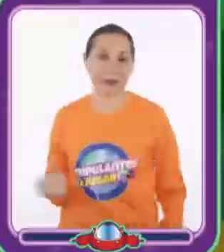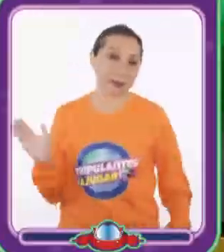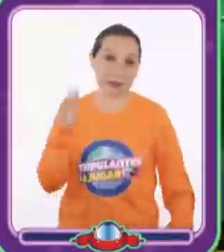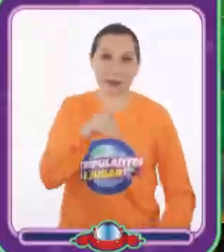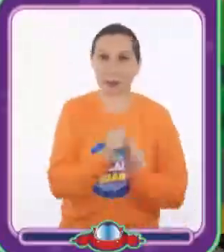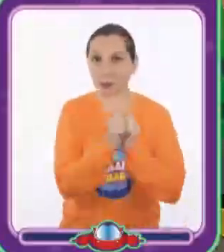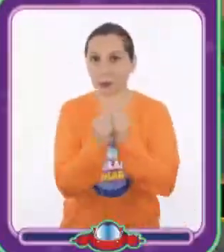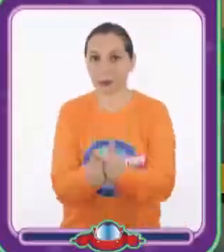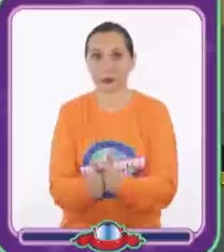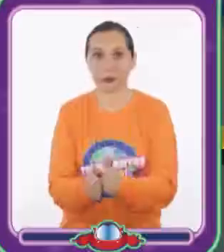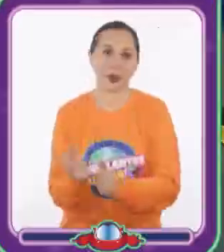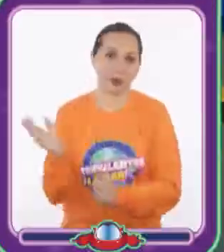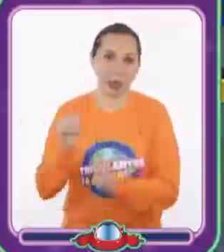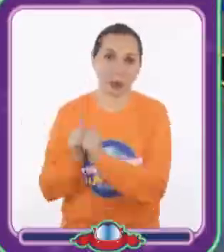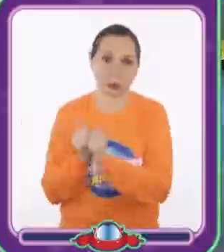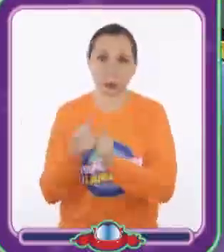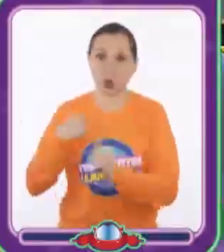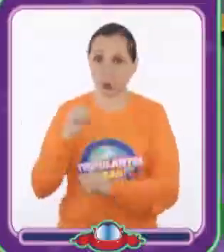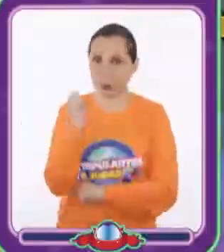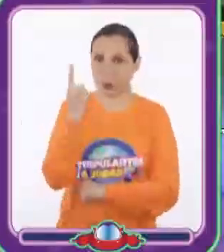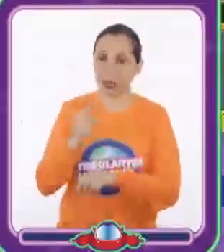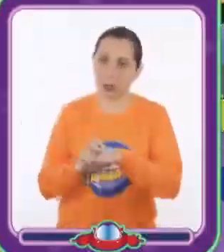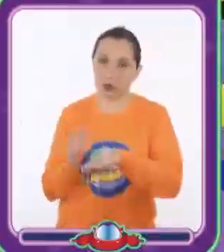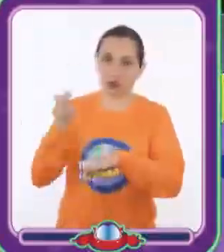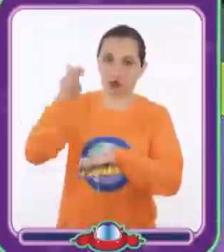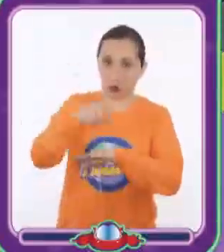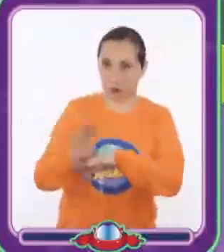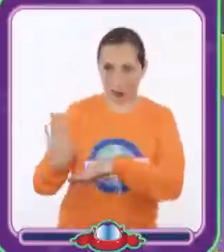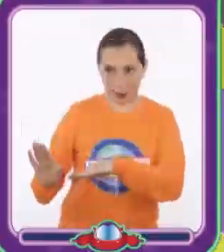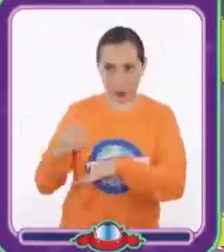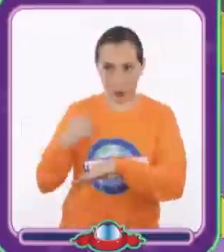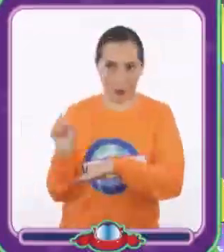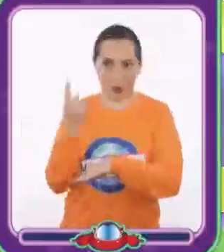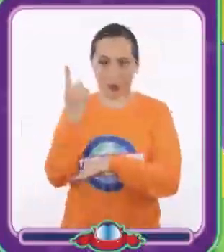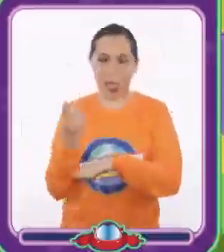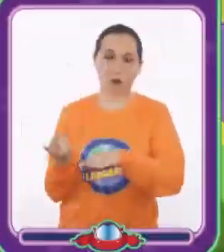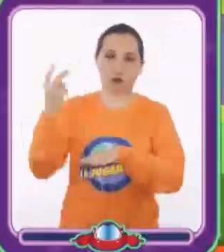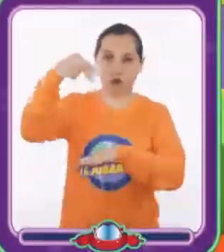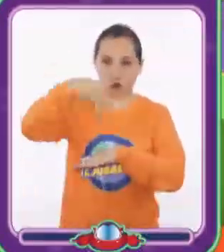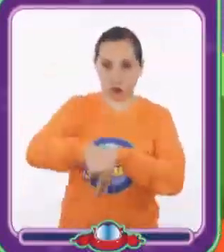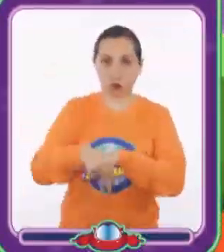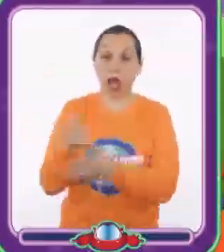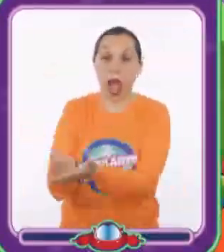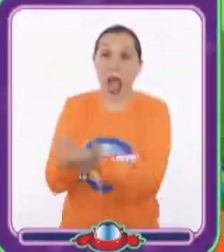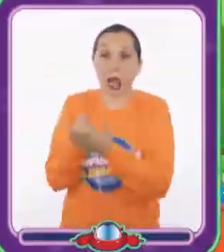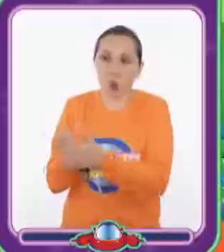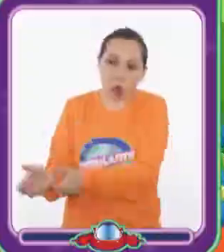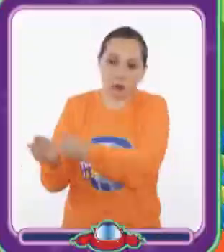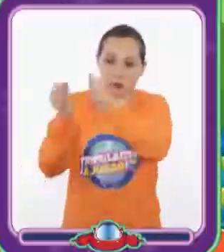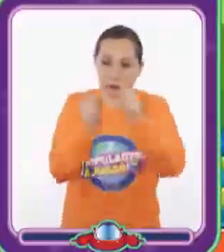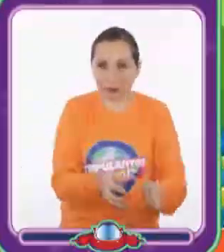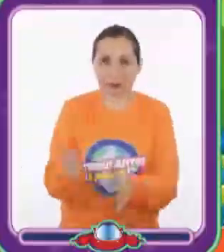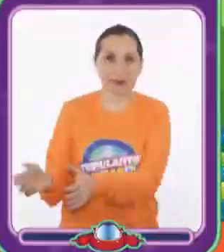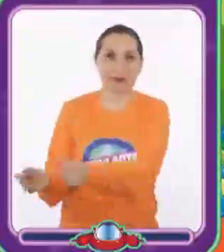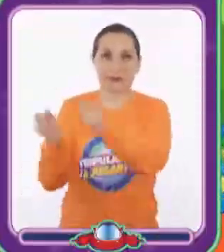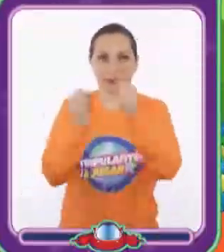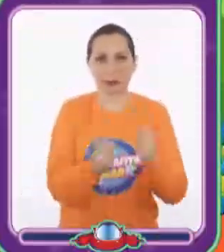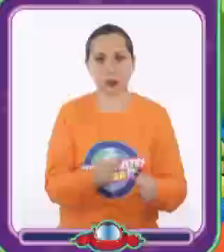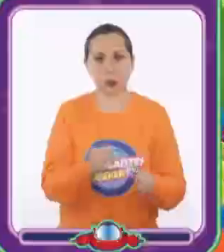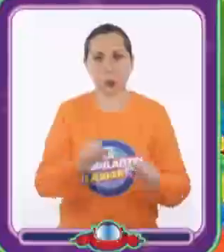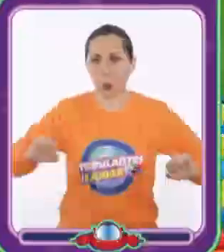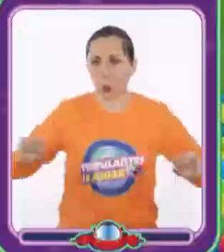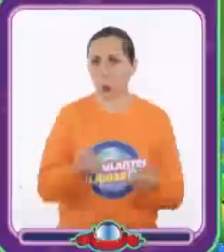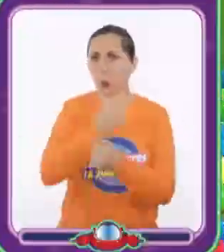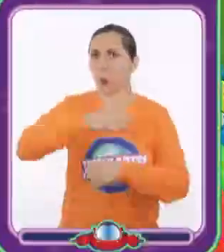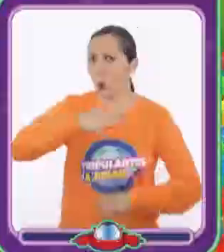¡Vengan conmigo! ¡Vengan conmigo! Yo voy a entrar primero, Daireles, ¿me esperas? Voy a entrar primero y los voy a ayudar a entrar a ustedes. ¡Hoy!